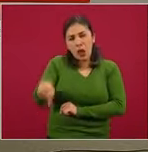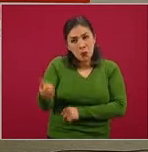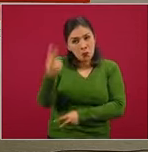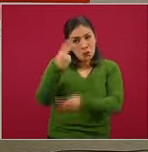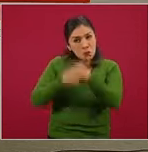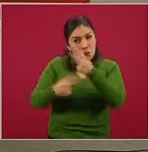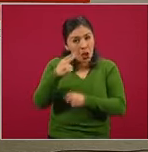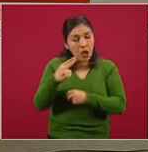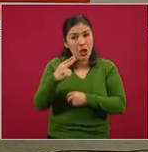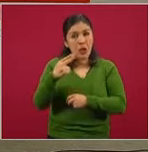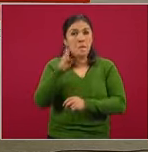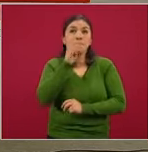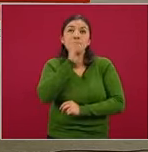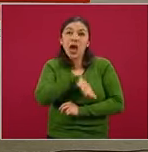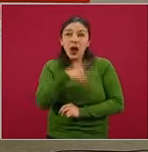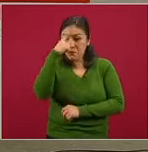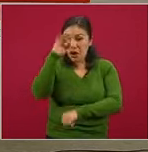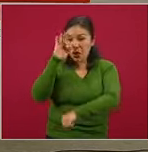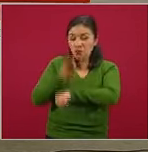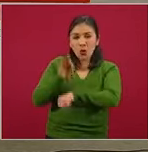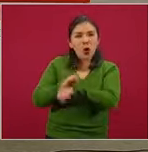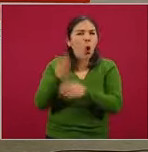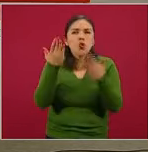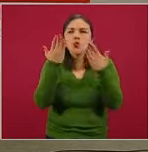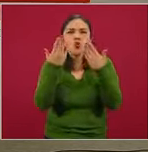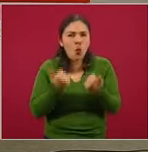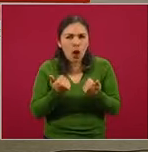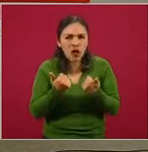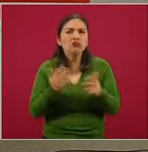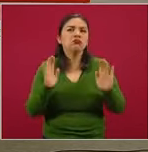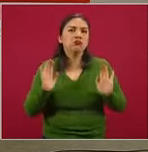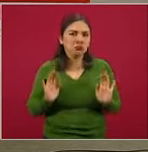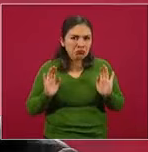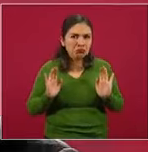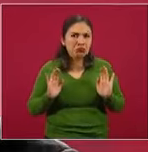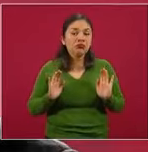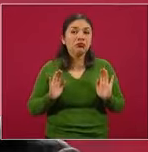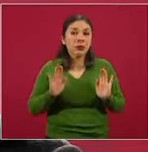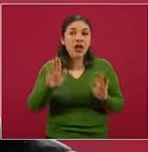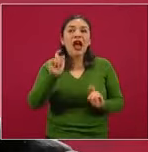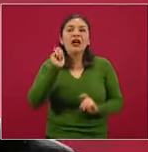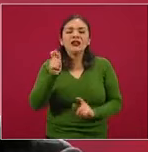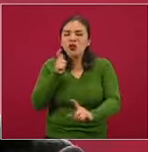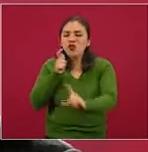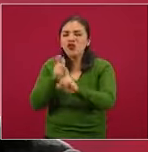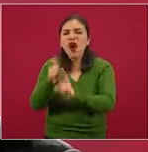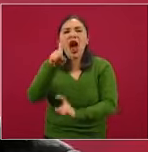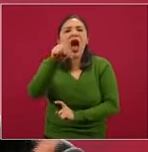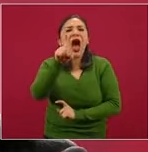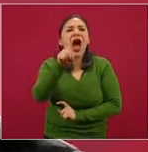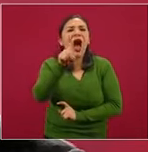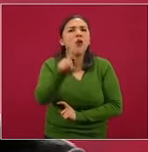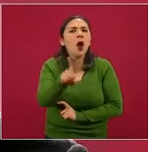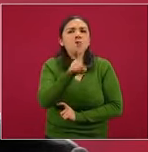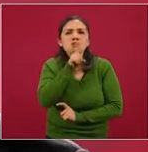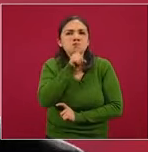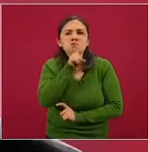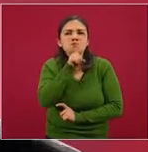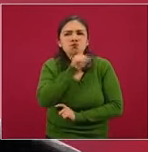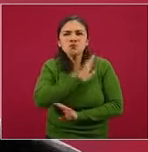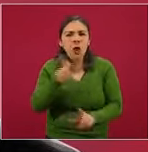producir efectos de protección contra el riesgo de infección. Agua destilada, agua inyectable,